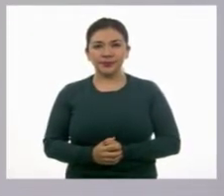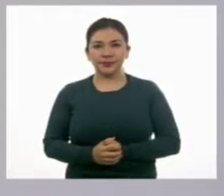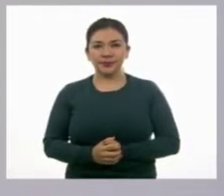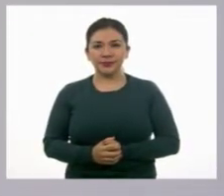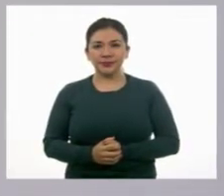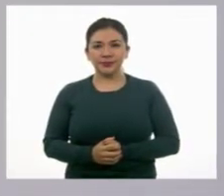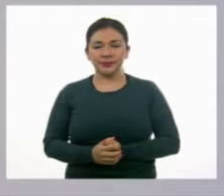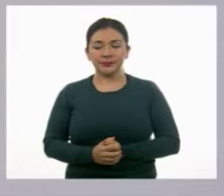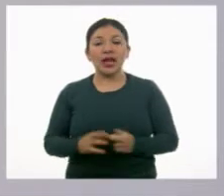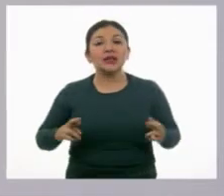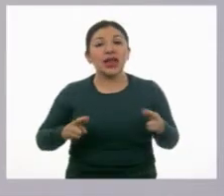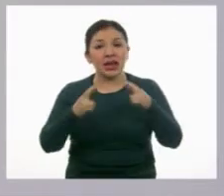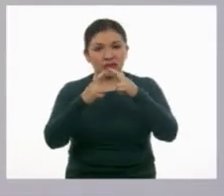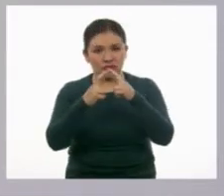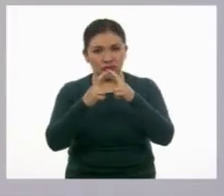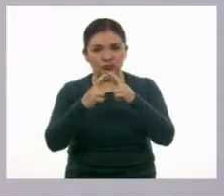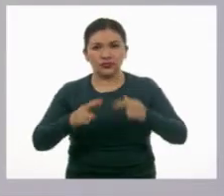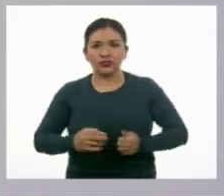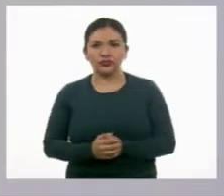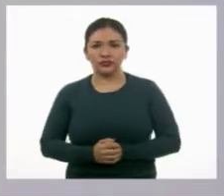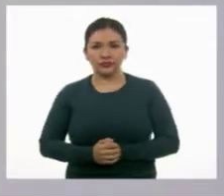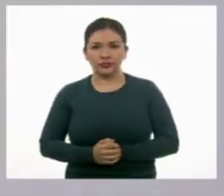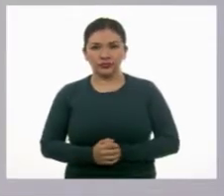Siguiente. Religión.